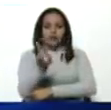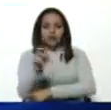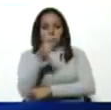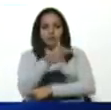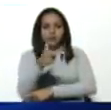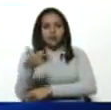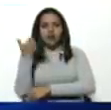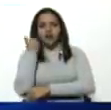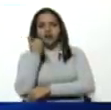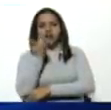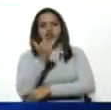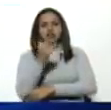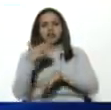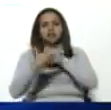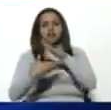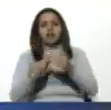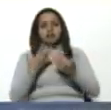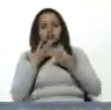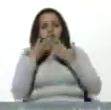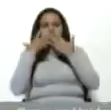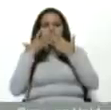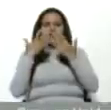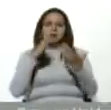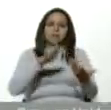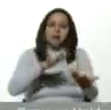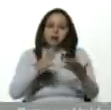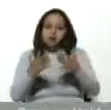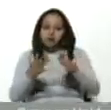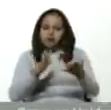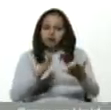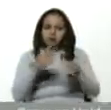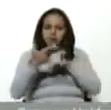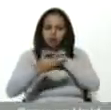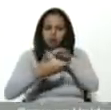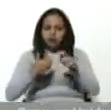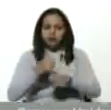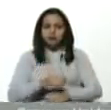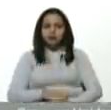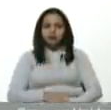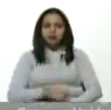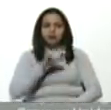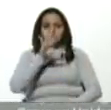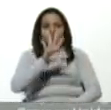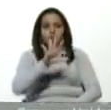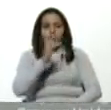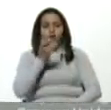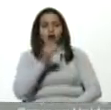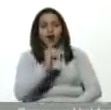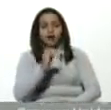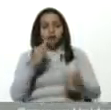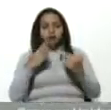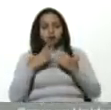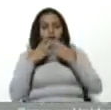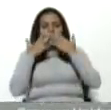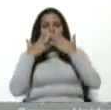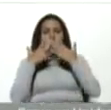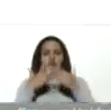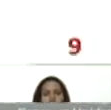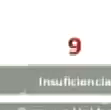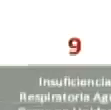con insuficiencia respiratoria aguda leve, tenemos a 5 con insuficiencia respiratoria